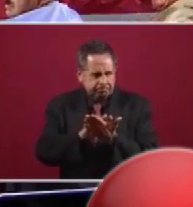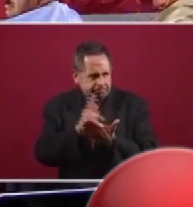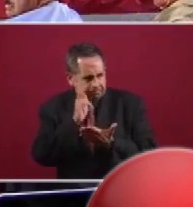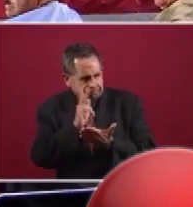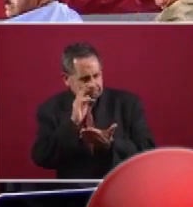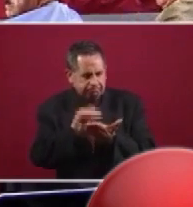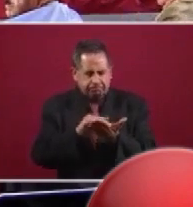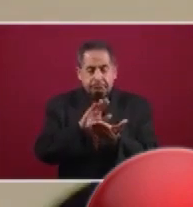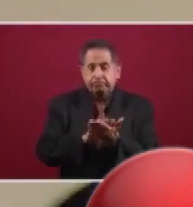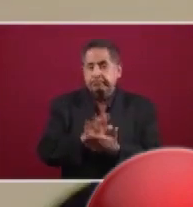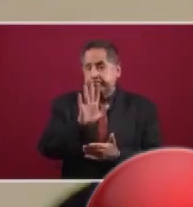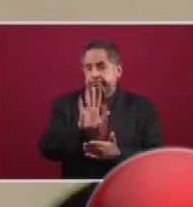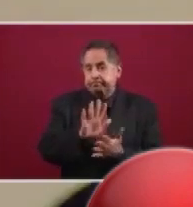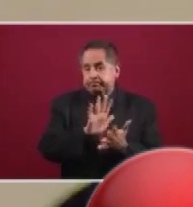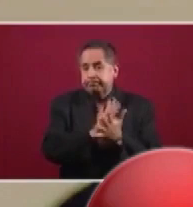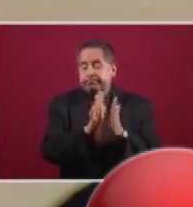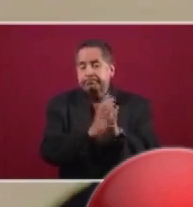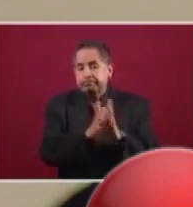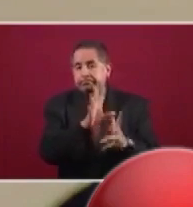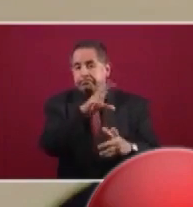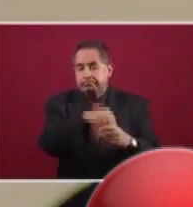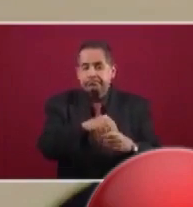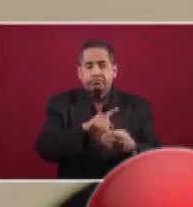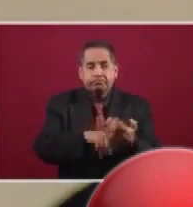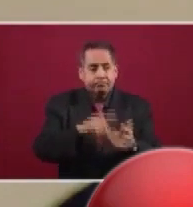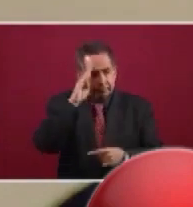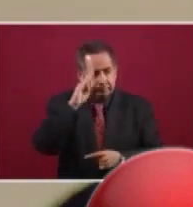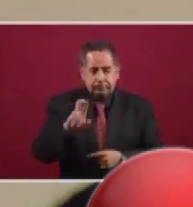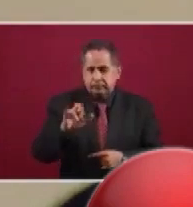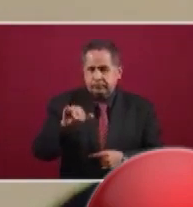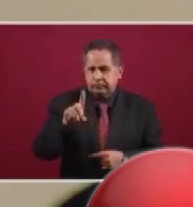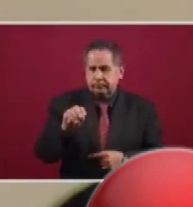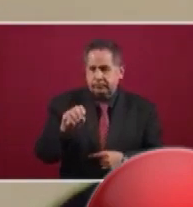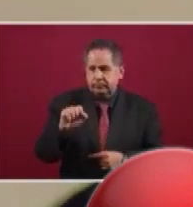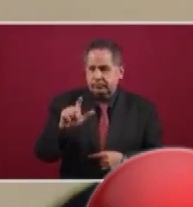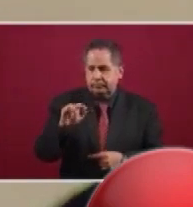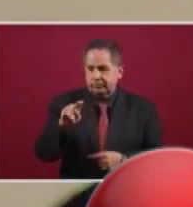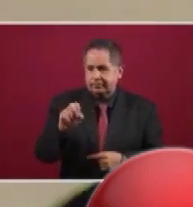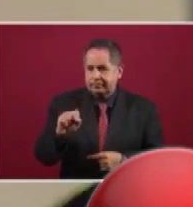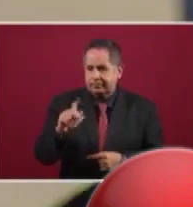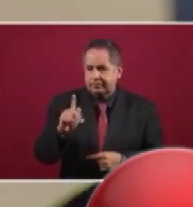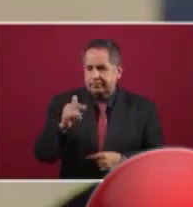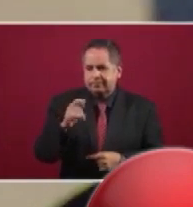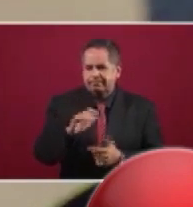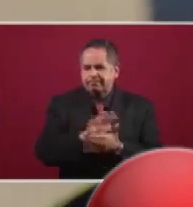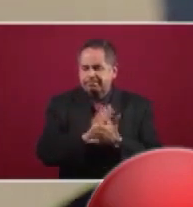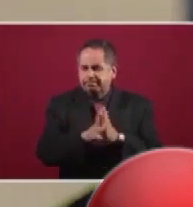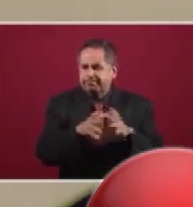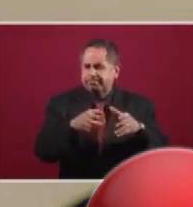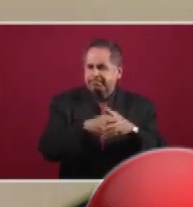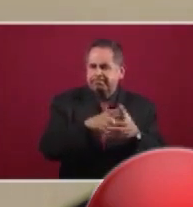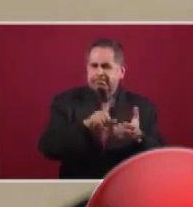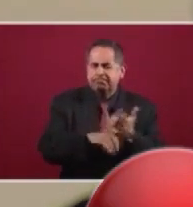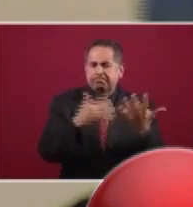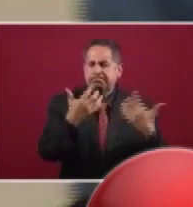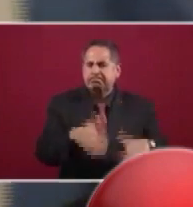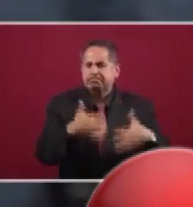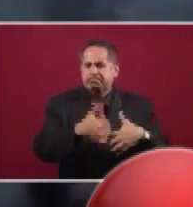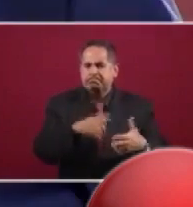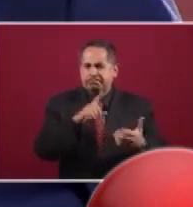la probable implicación del señor Ricardo Salinas Pliego en operaciones relacionadas con la